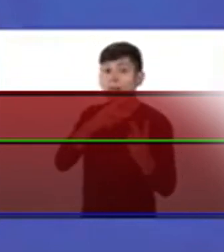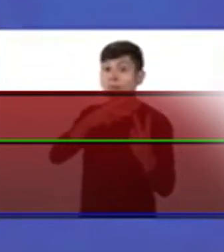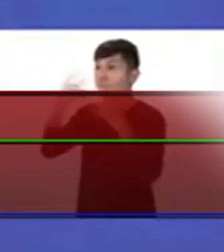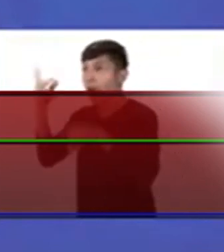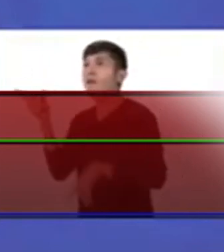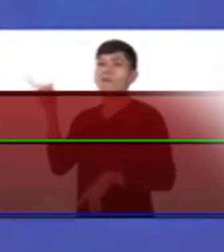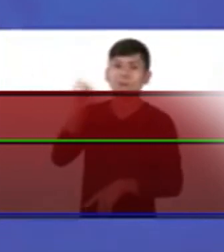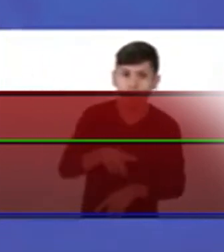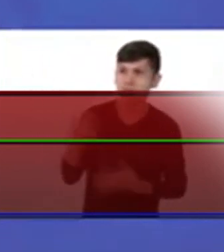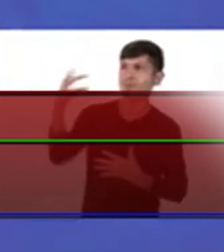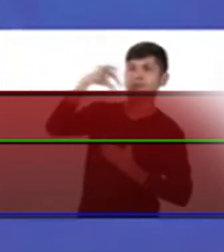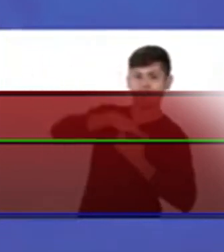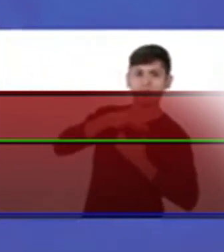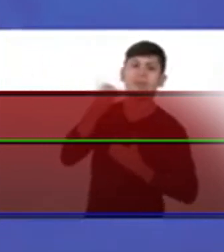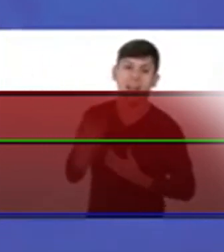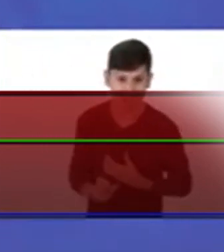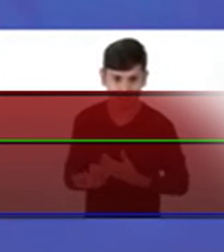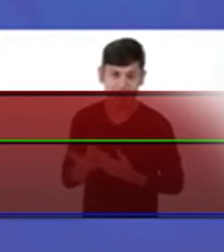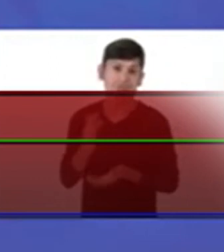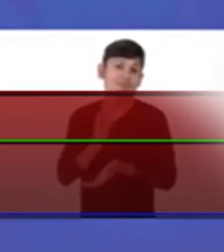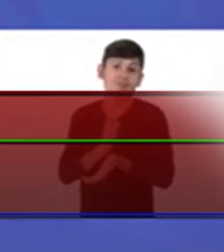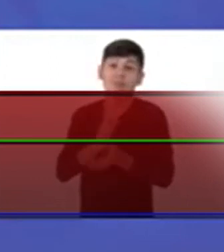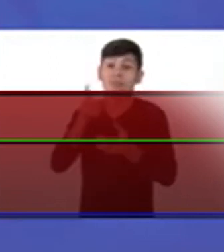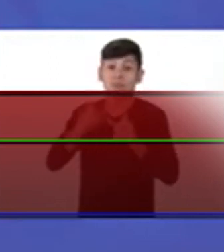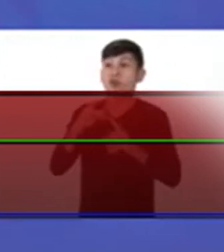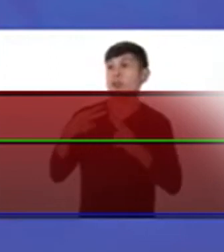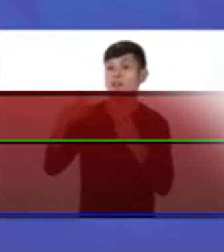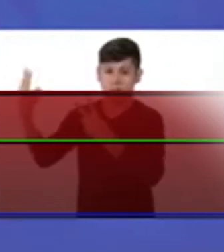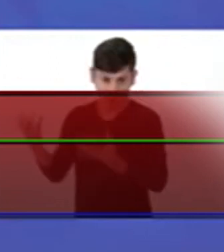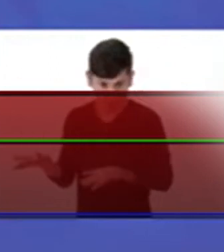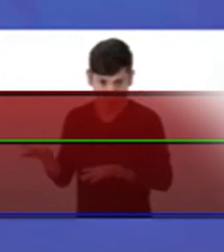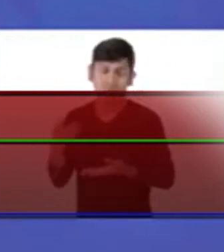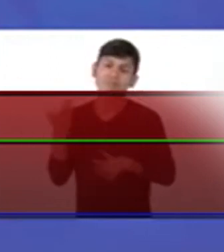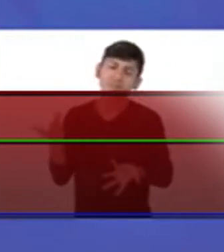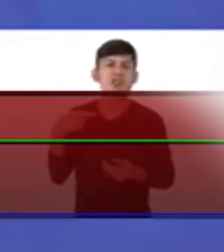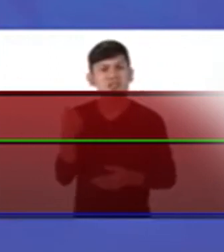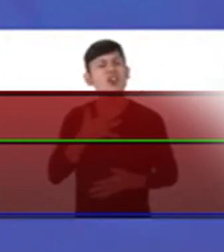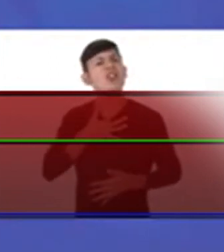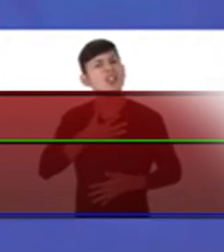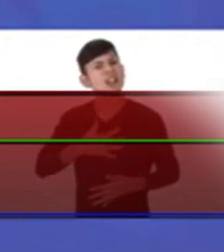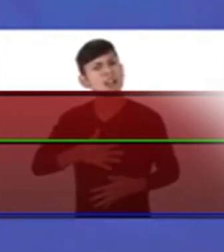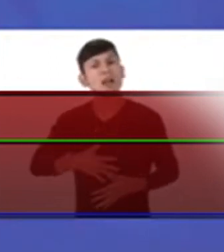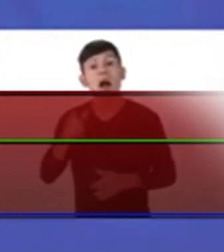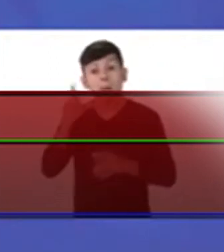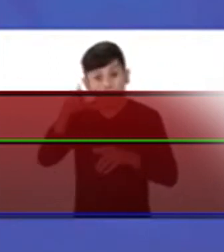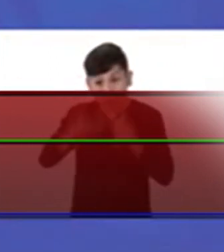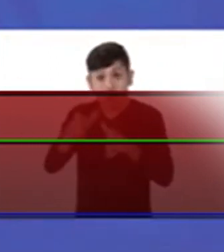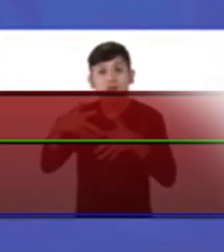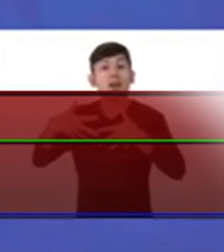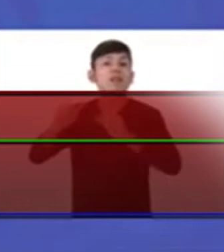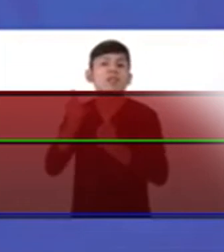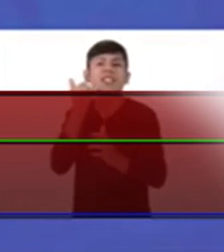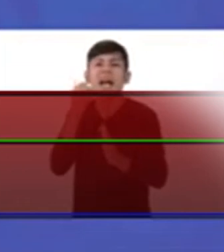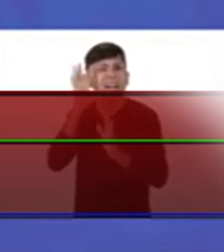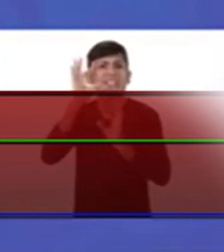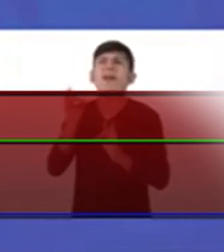viaje, repatriada, así que es un caso importado, lo cual nos da cierta tranquilidad de que está el caso circunscripto